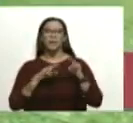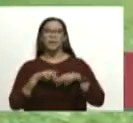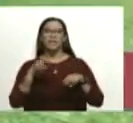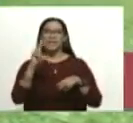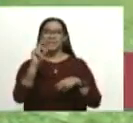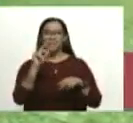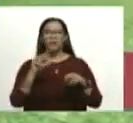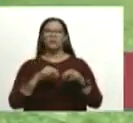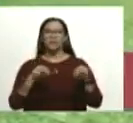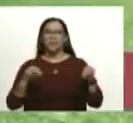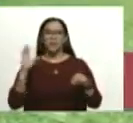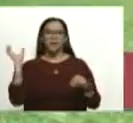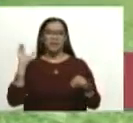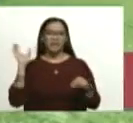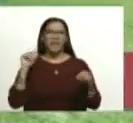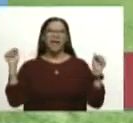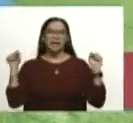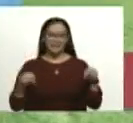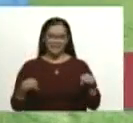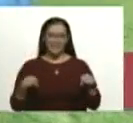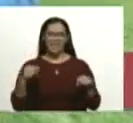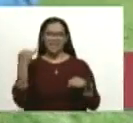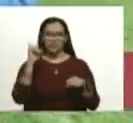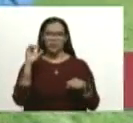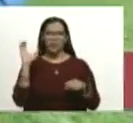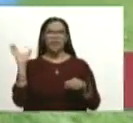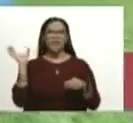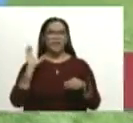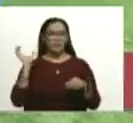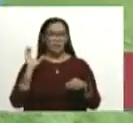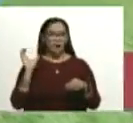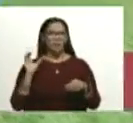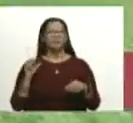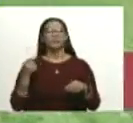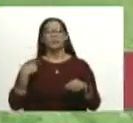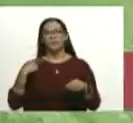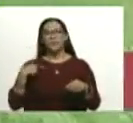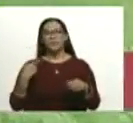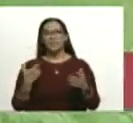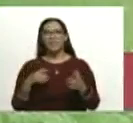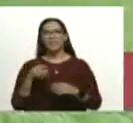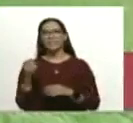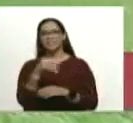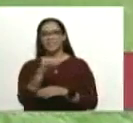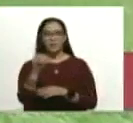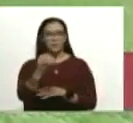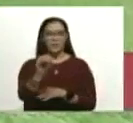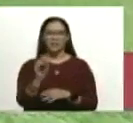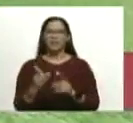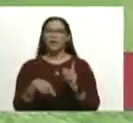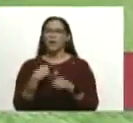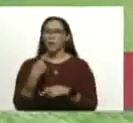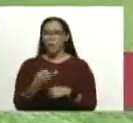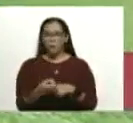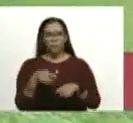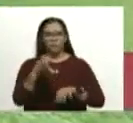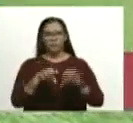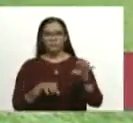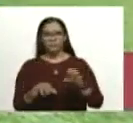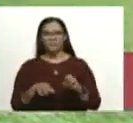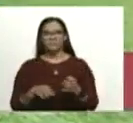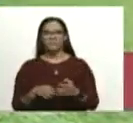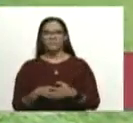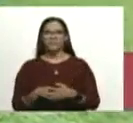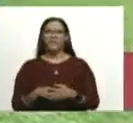segundo terrario para Caracas. Aquí. Aquí en el Zoológico de Caricuao, donde podrás tener, además de serpientes, podrás tener otra cantidad de